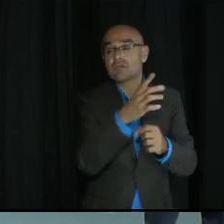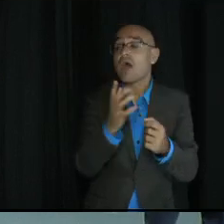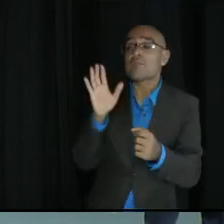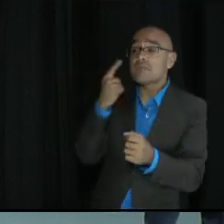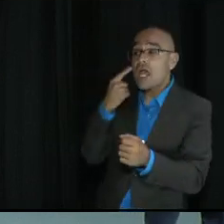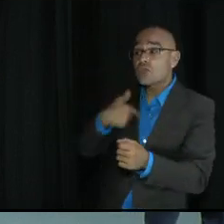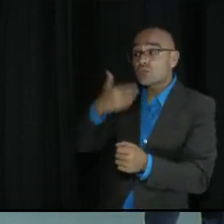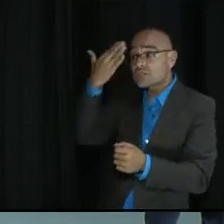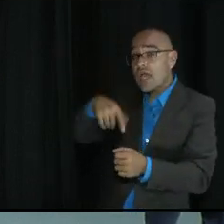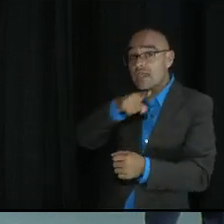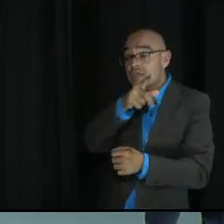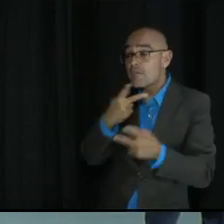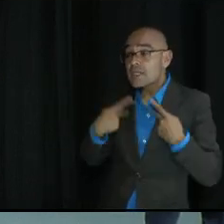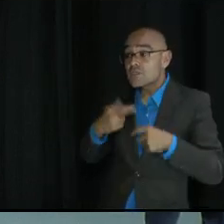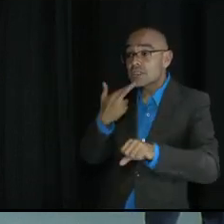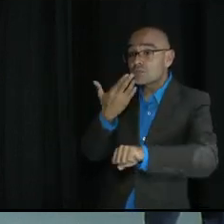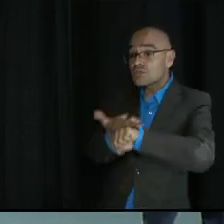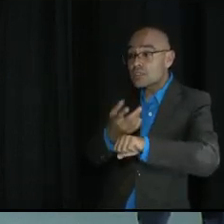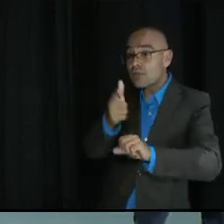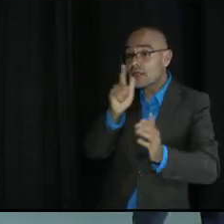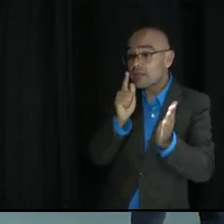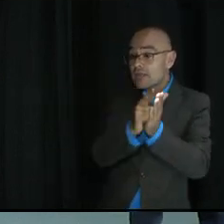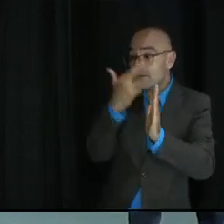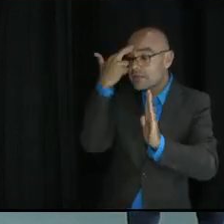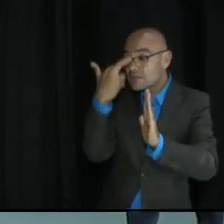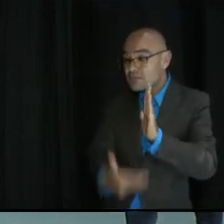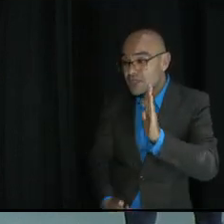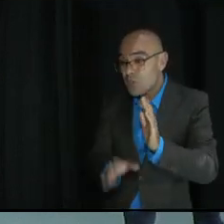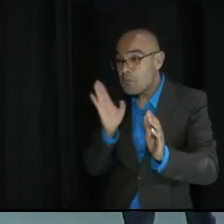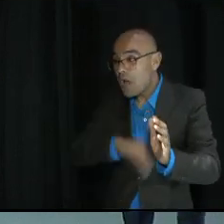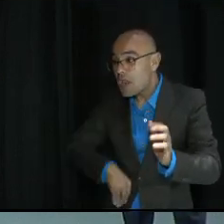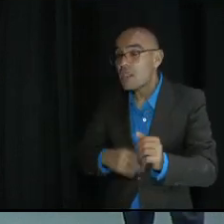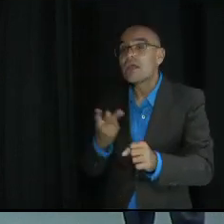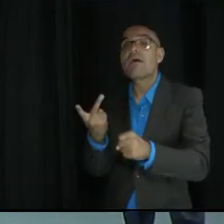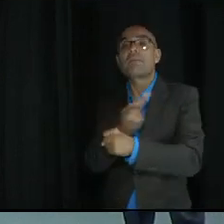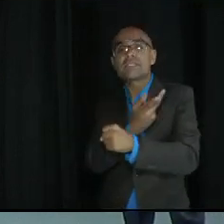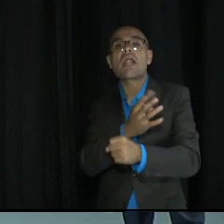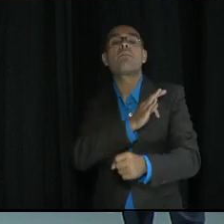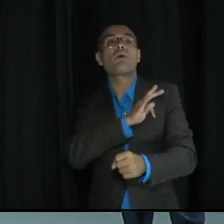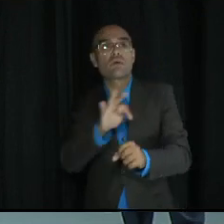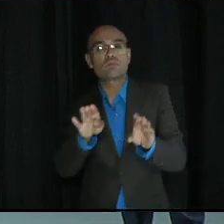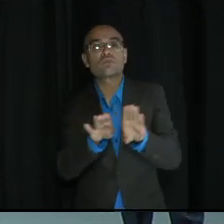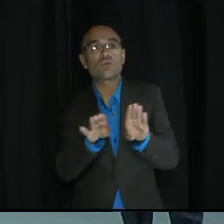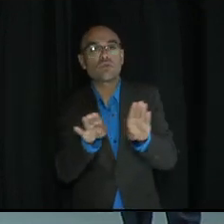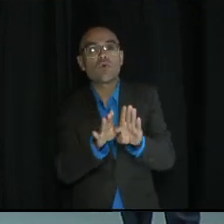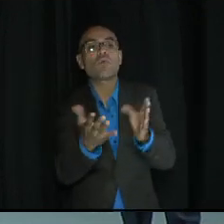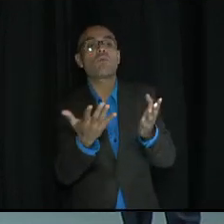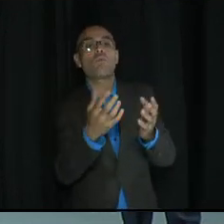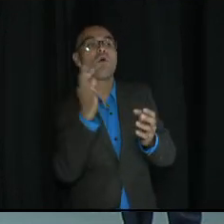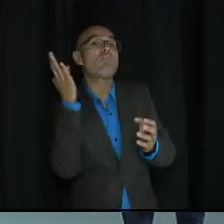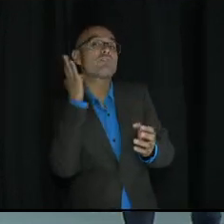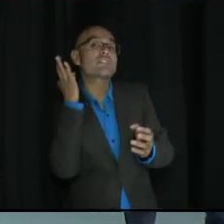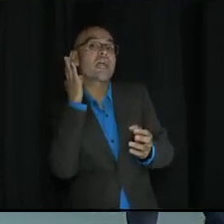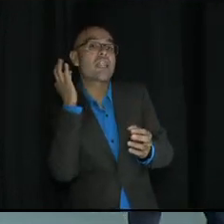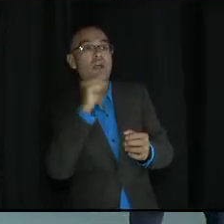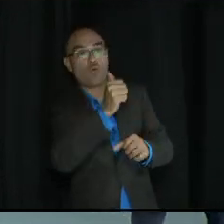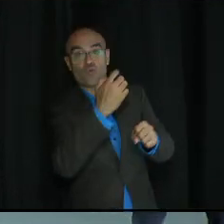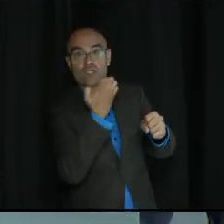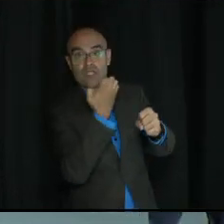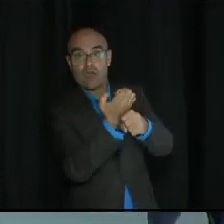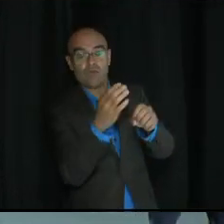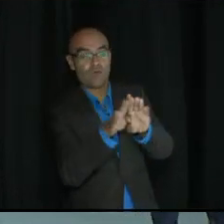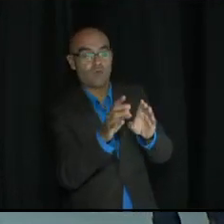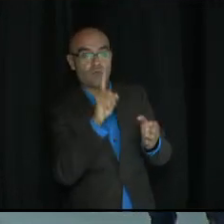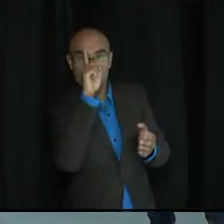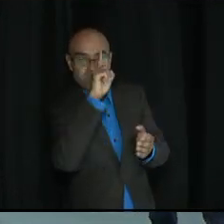esta persona cometió determinado hecho, pues podemos girarle esa instrucción a la autoridad requerida para